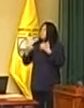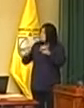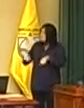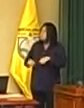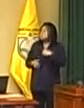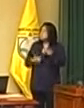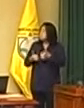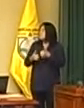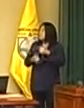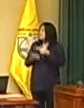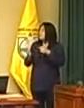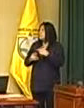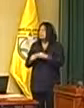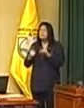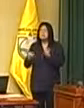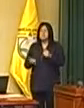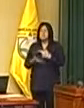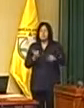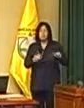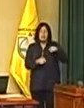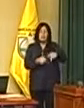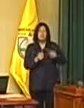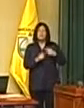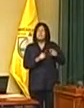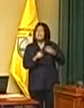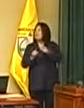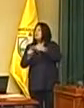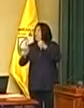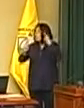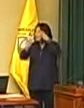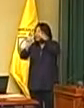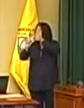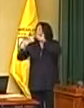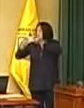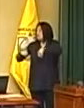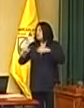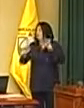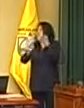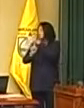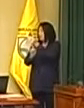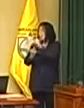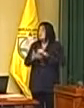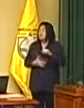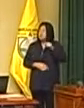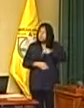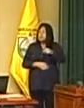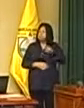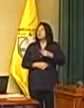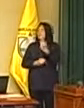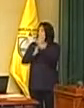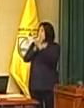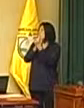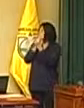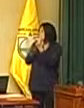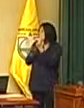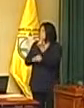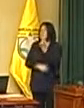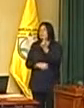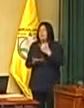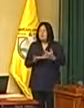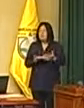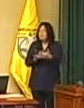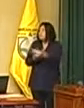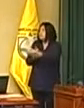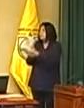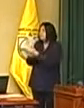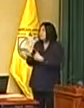evento coronado por el éxito que englobó distintos objetivos. En este respecto, uno de ellos ha sido sin duda la